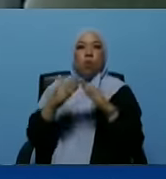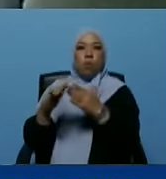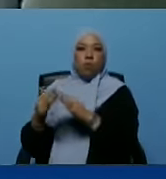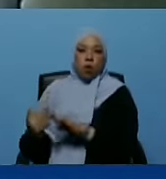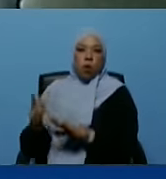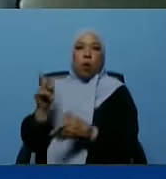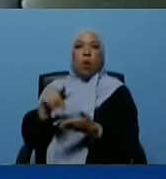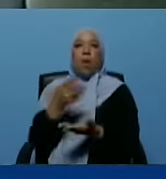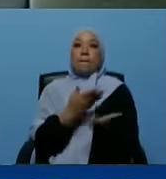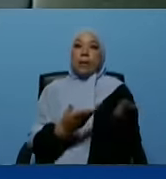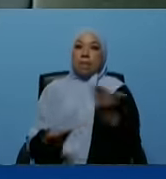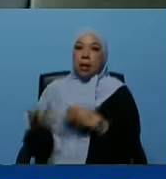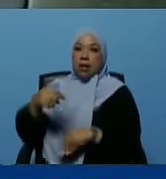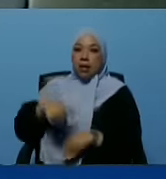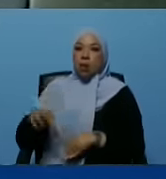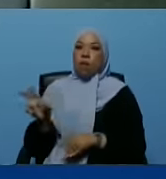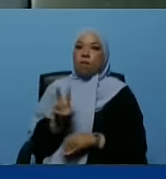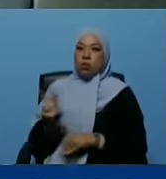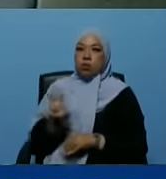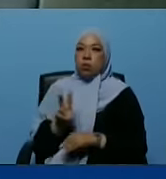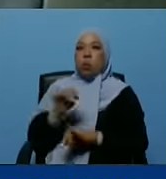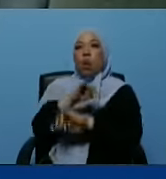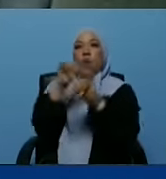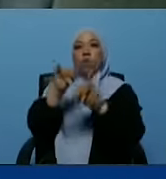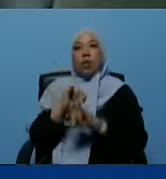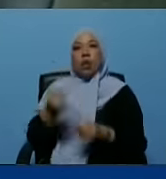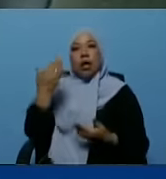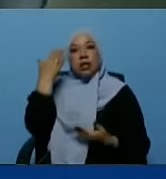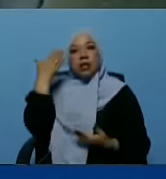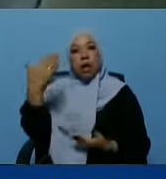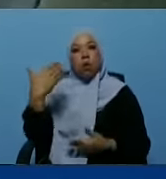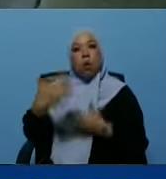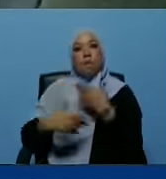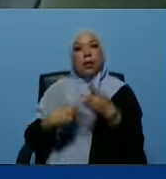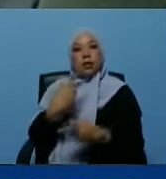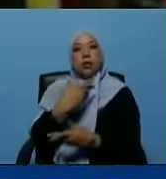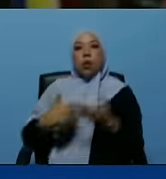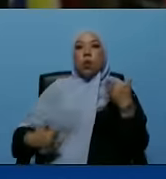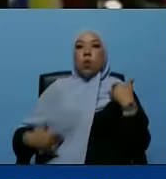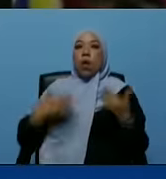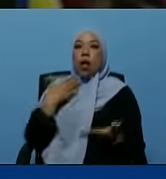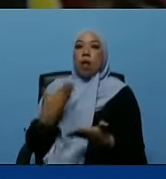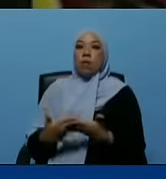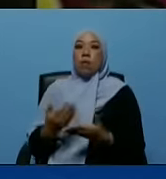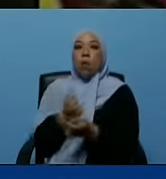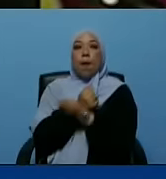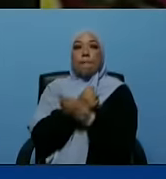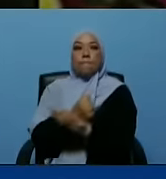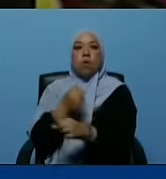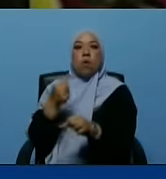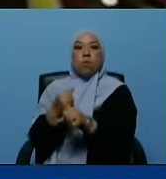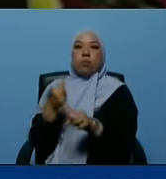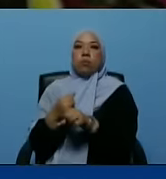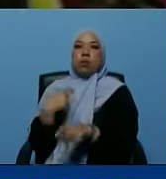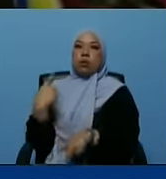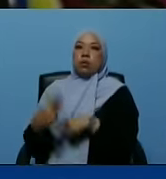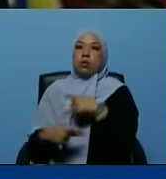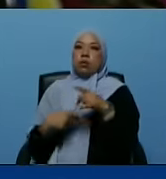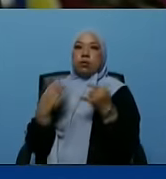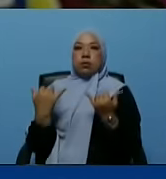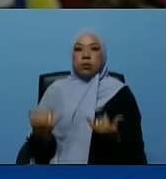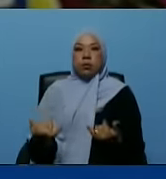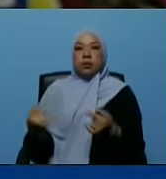Nieves. Bienvenido, gobernador. Feliz, Marco. Saludo, presidente. Gracias siempre por tanto amor. Fíjese, presidente,